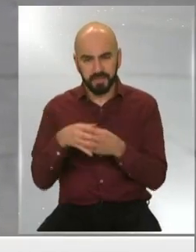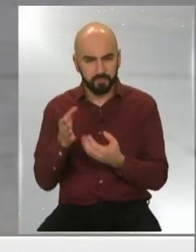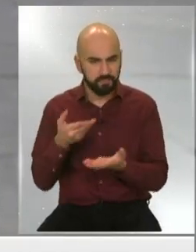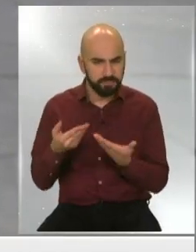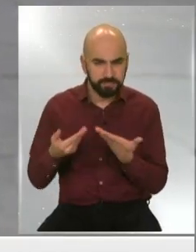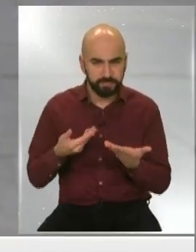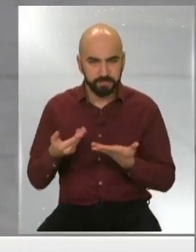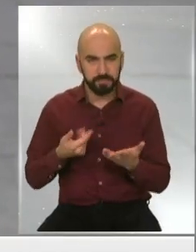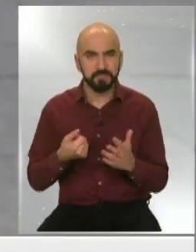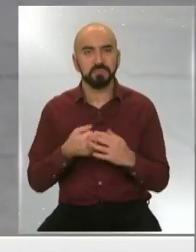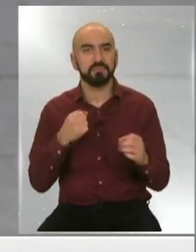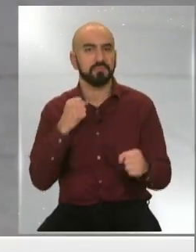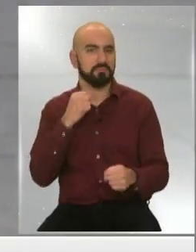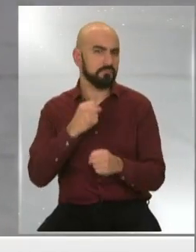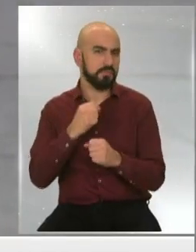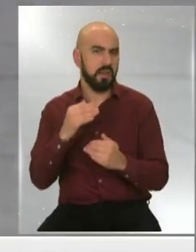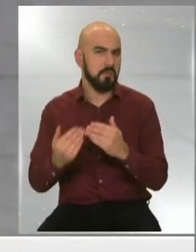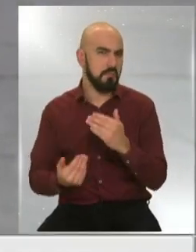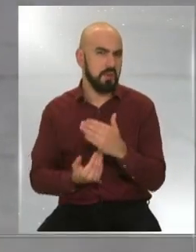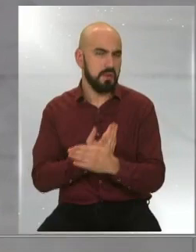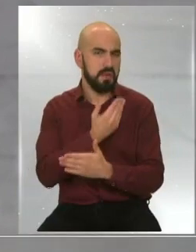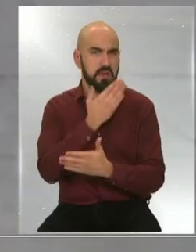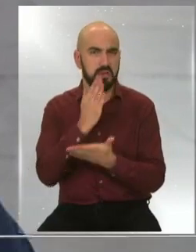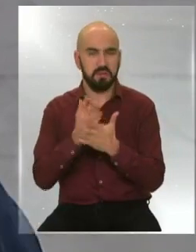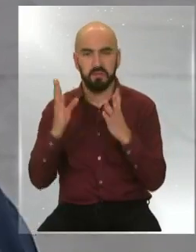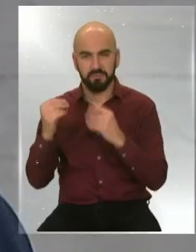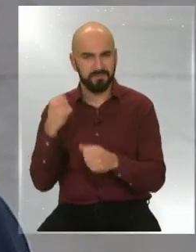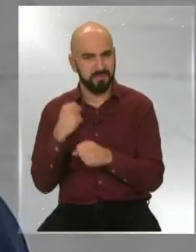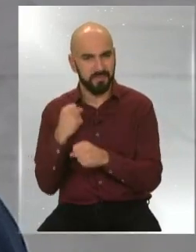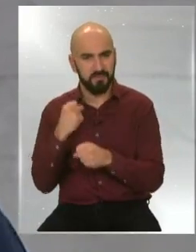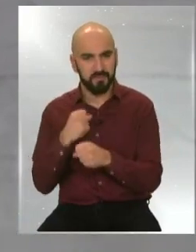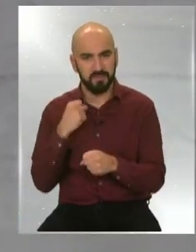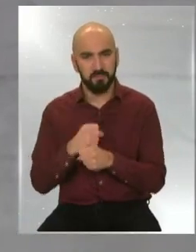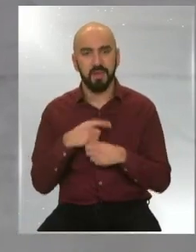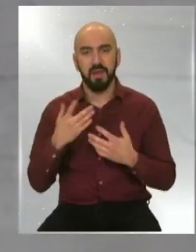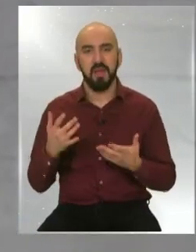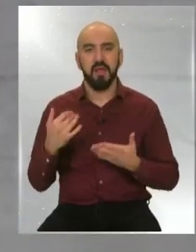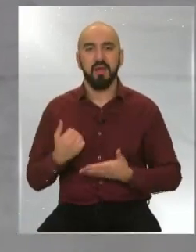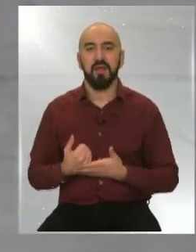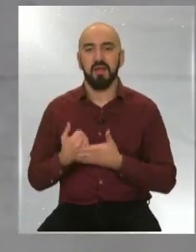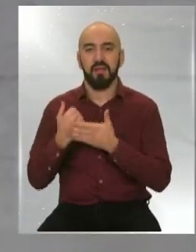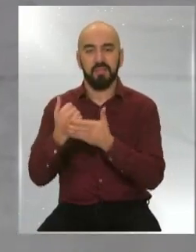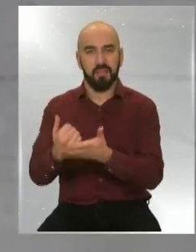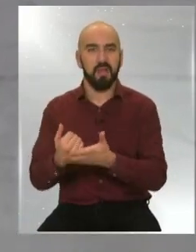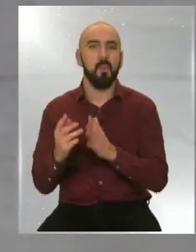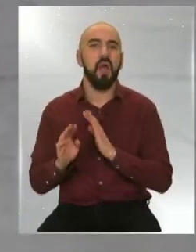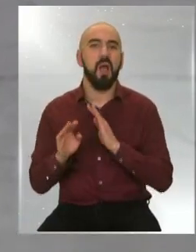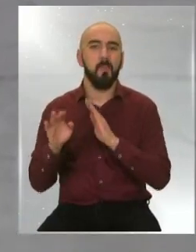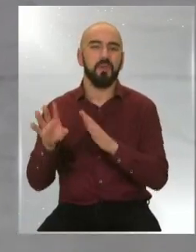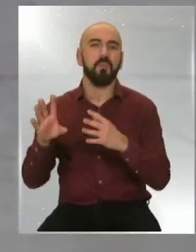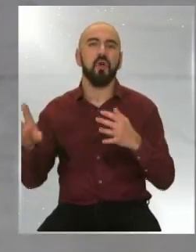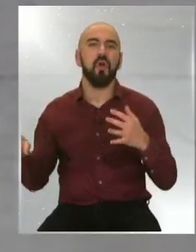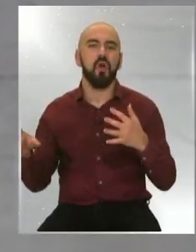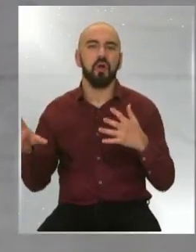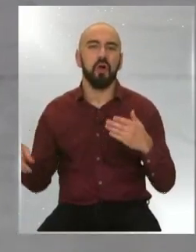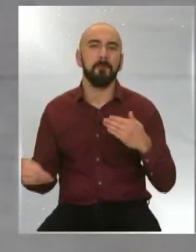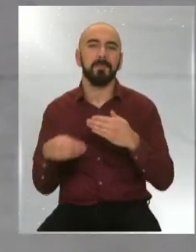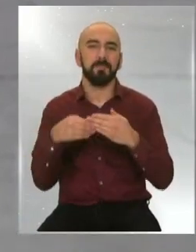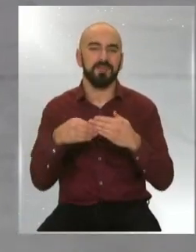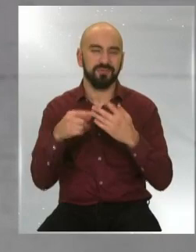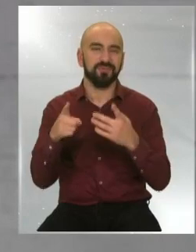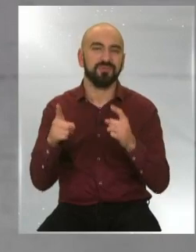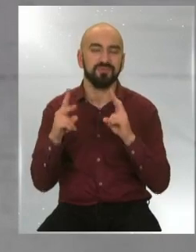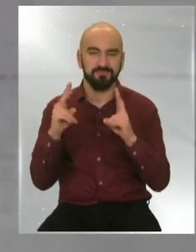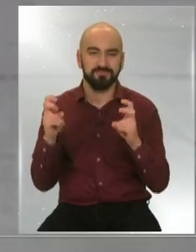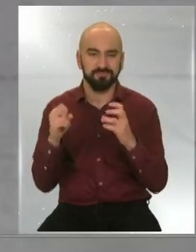temprano en la mañana hasta tarde en la noche, para poder llevar este beneficio, este apoyo. este complemento alimenticio a sus